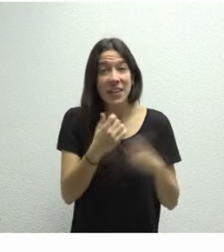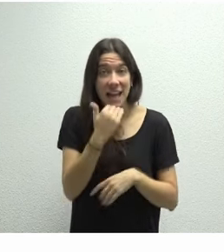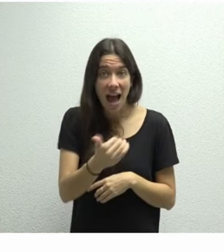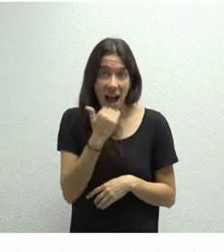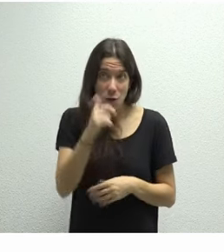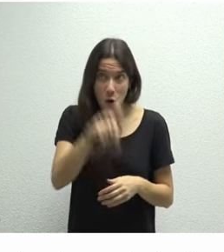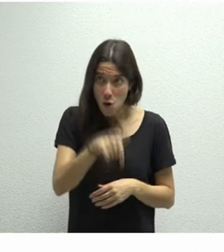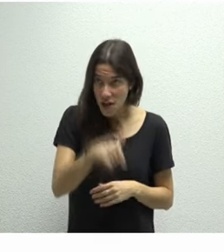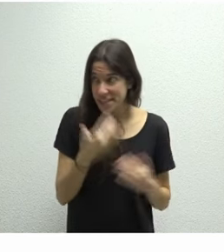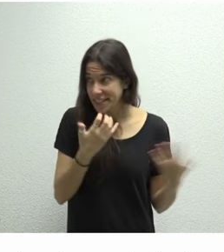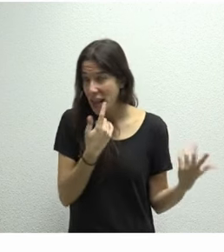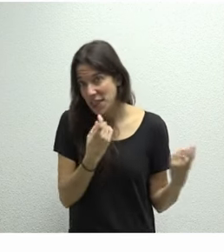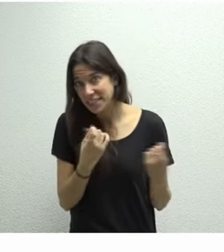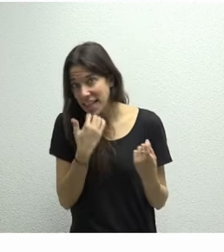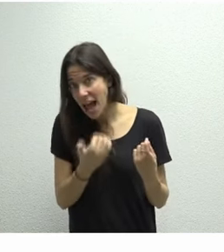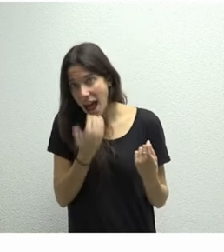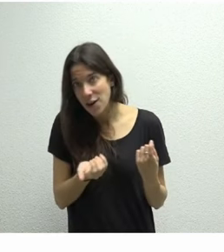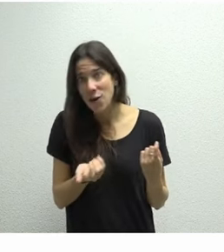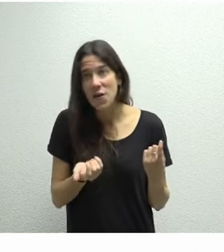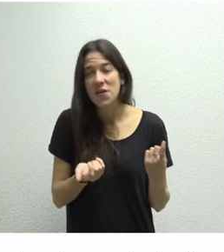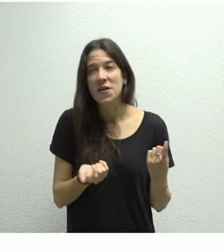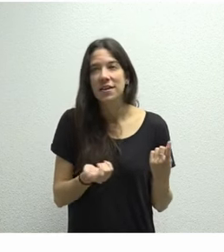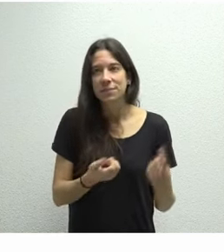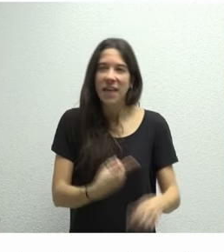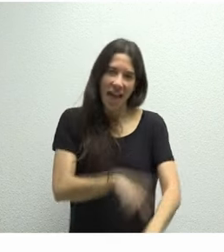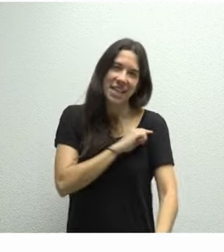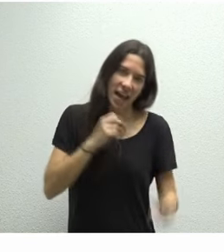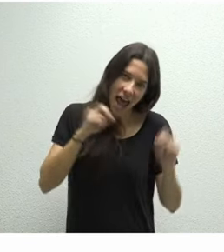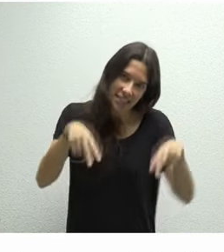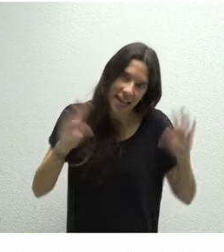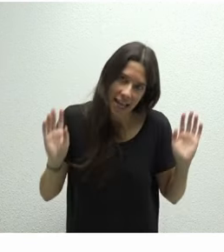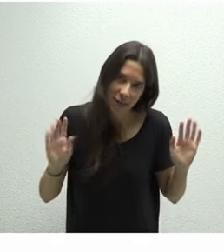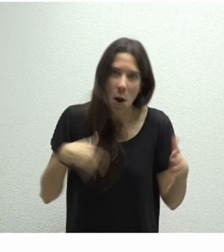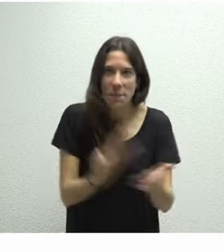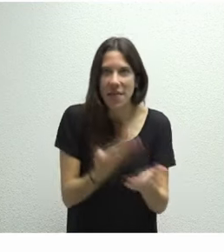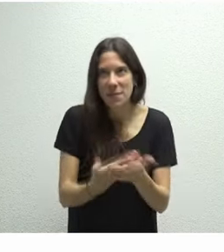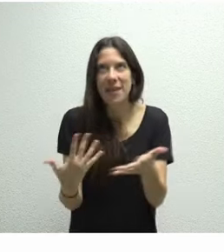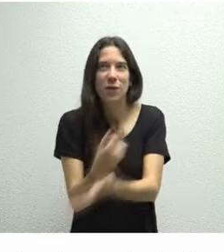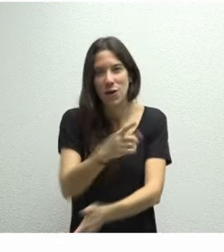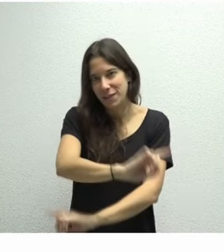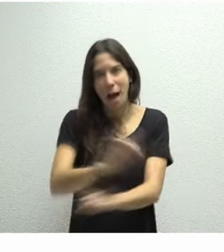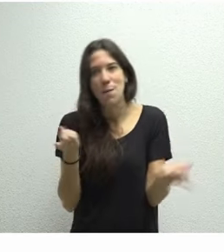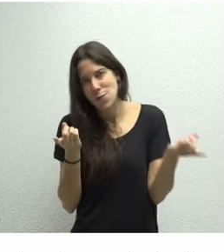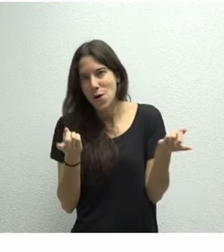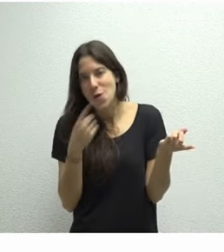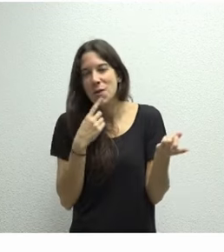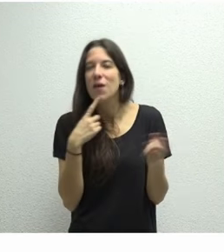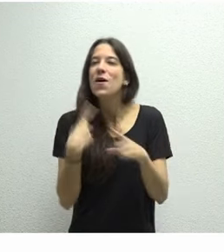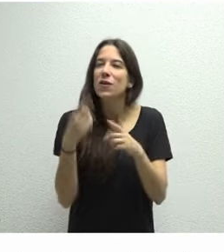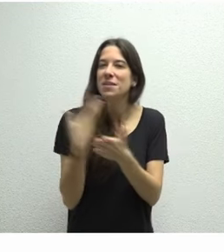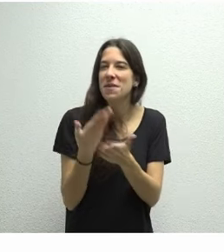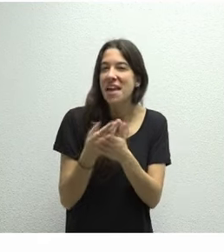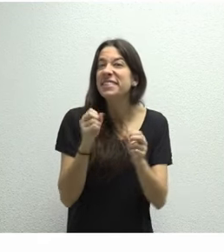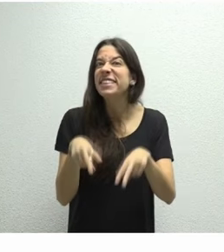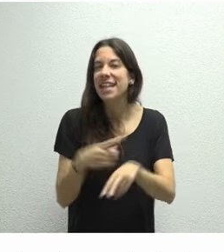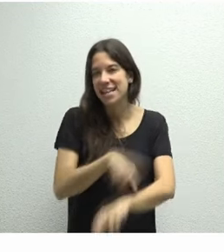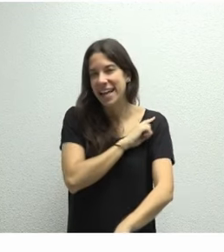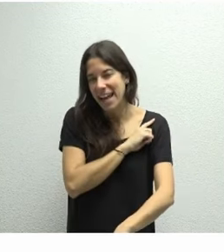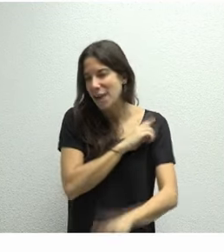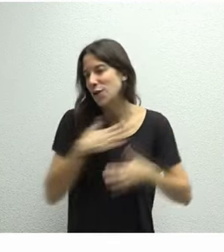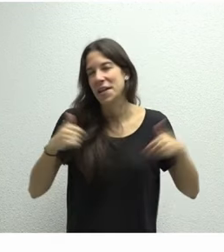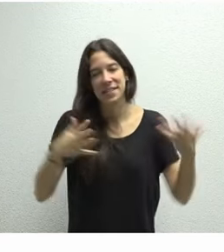este día sin exagerar claro tampoco hay que pedir de todo sin exagerar pues lo que necesitéis a vuestra